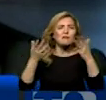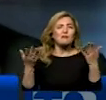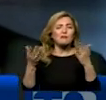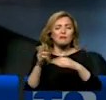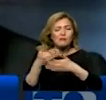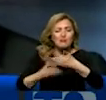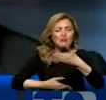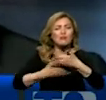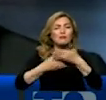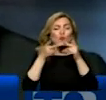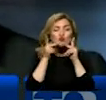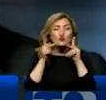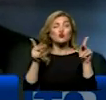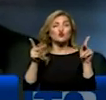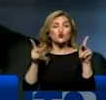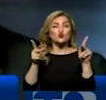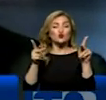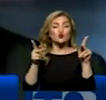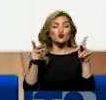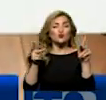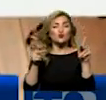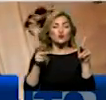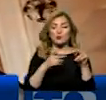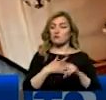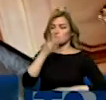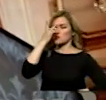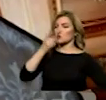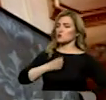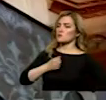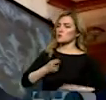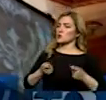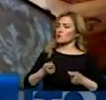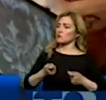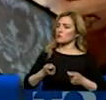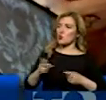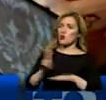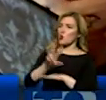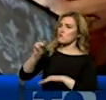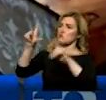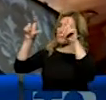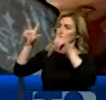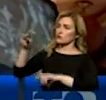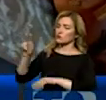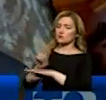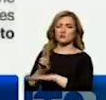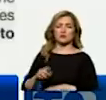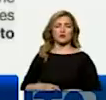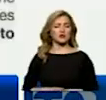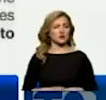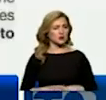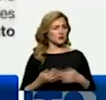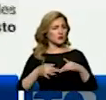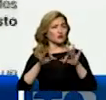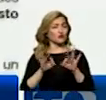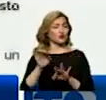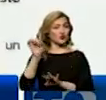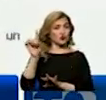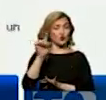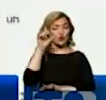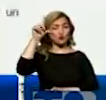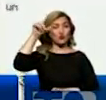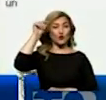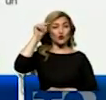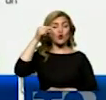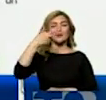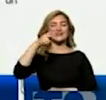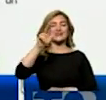los documentos públicos como ellos quieren. La ola de críticas a esta acción terminó en una reacción oficial, separando a Chávez de la